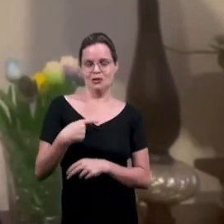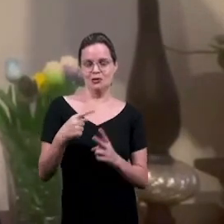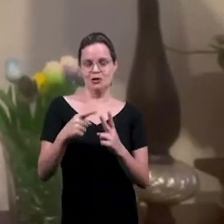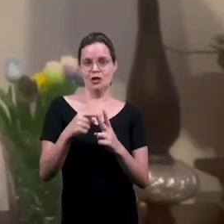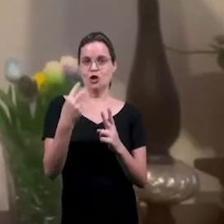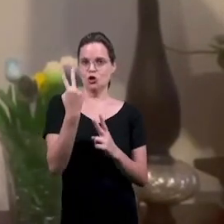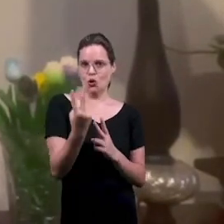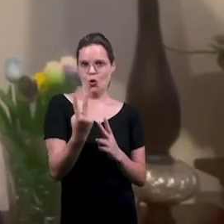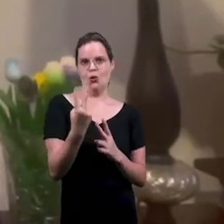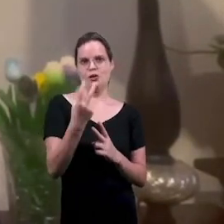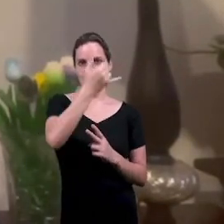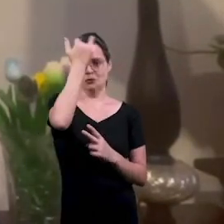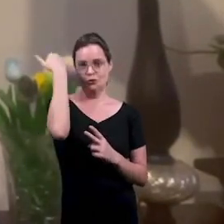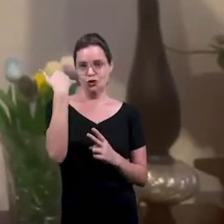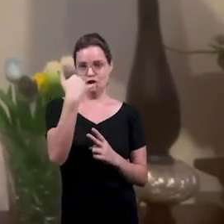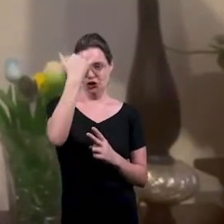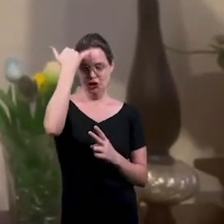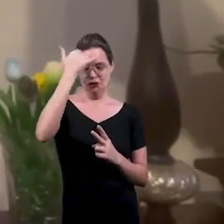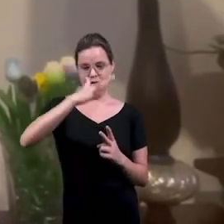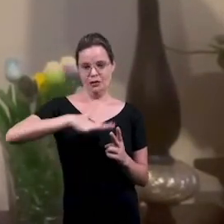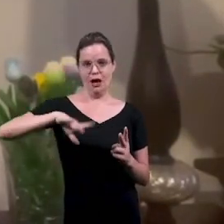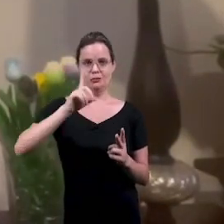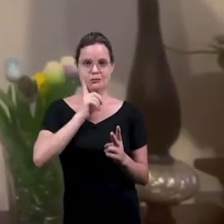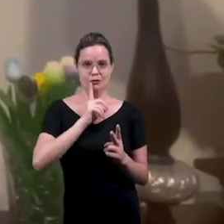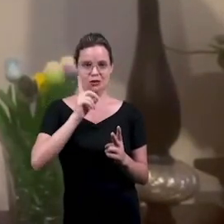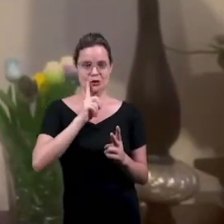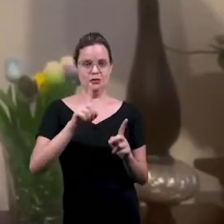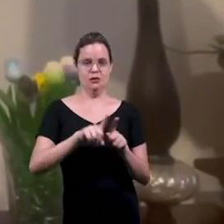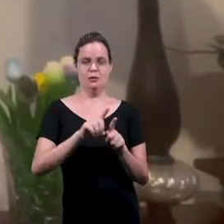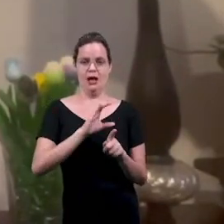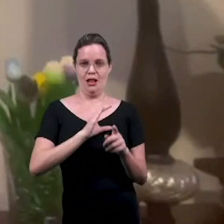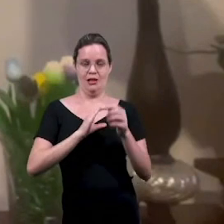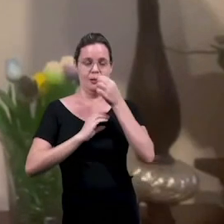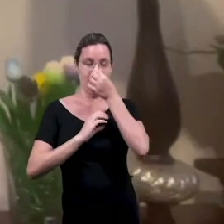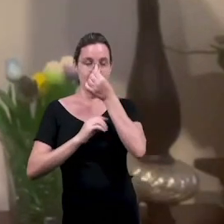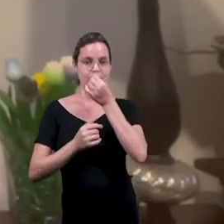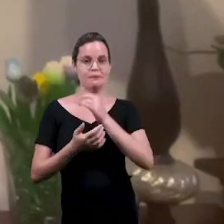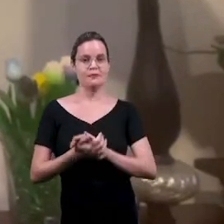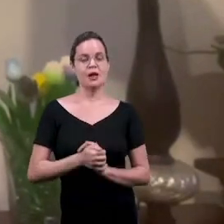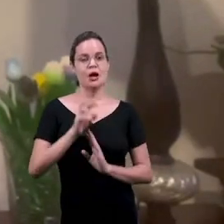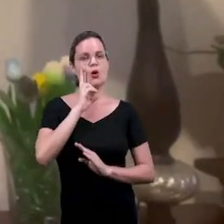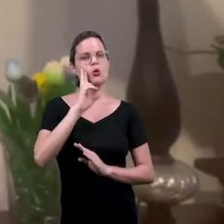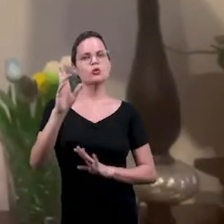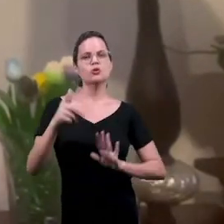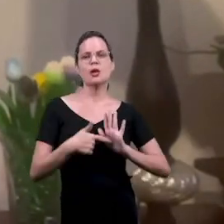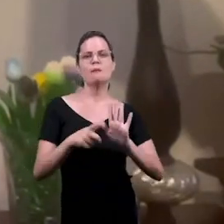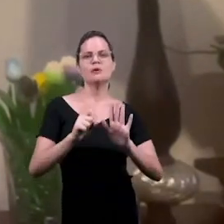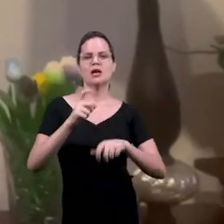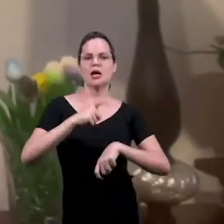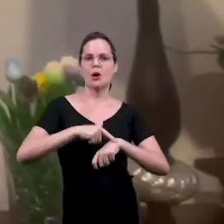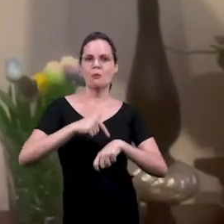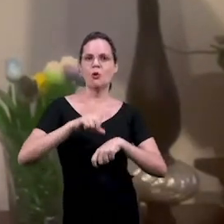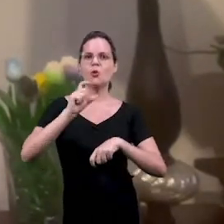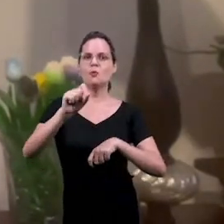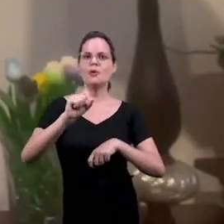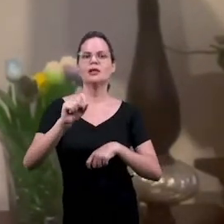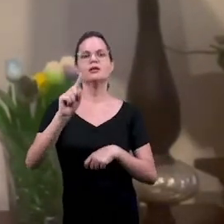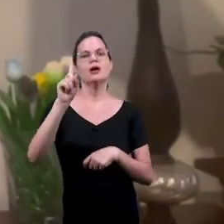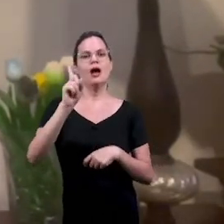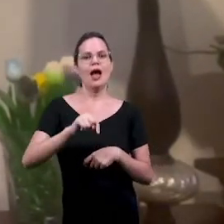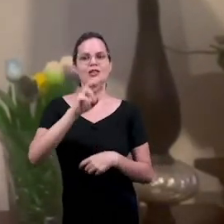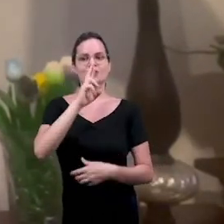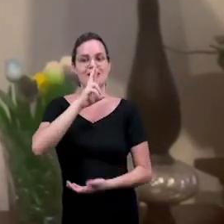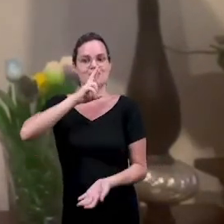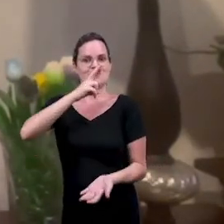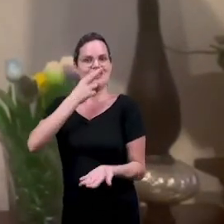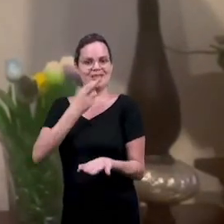el levantamiento de 6 nuevos pastores, 2 nuevos ungidos en nuestra región de Estados Unidos y de Canadá. El Señor